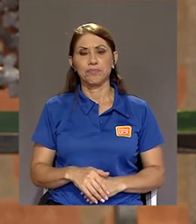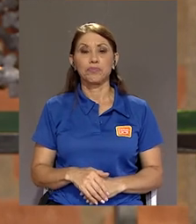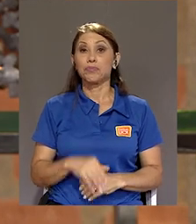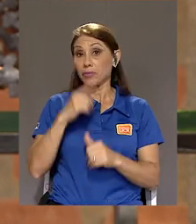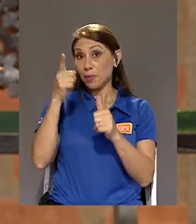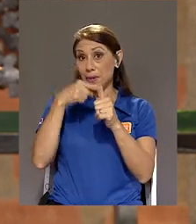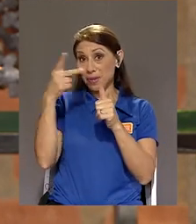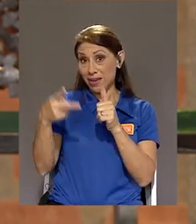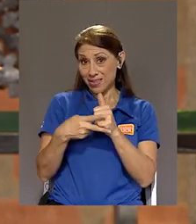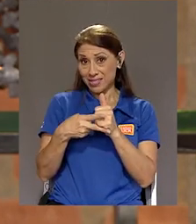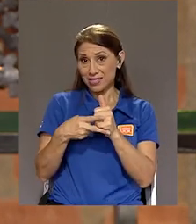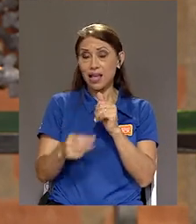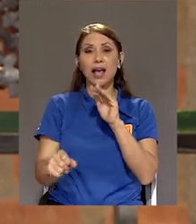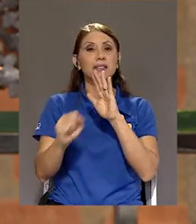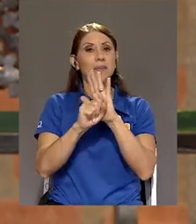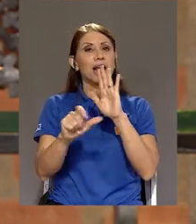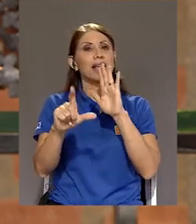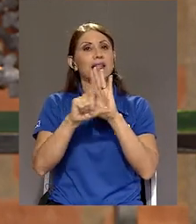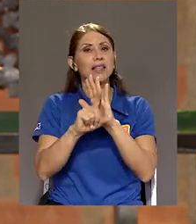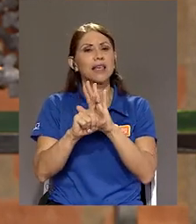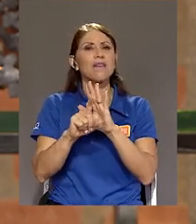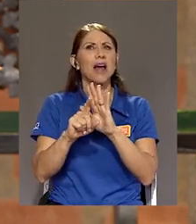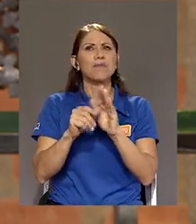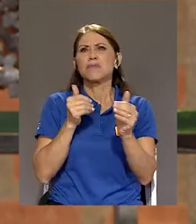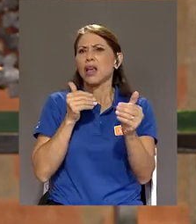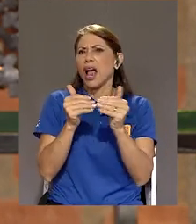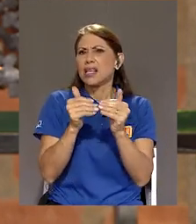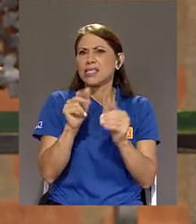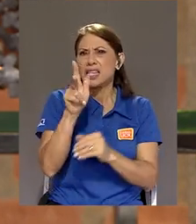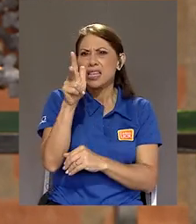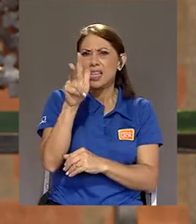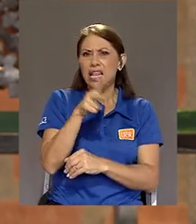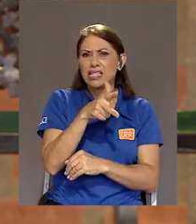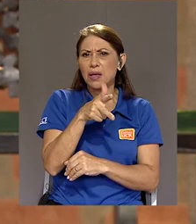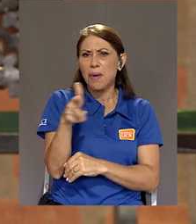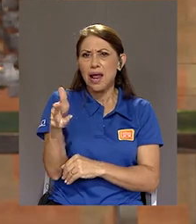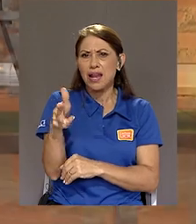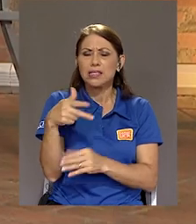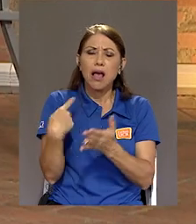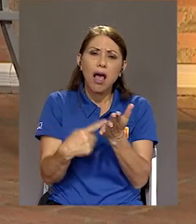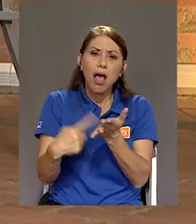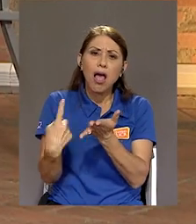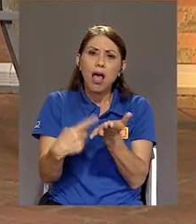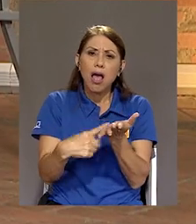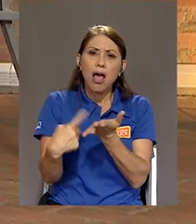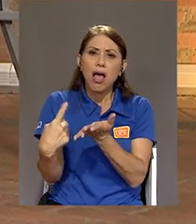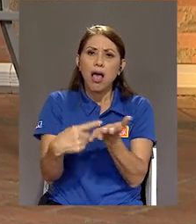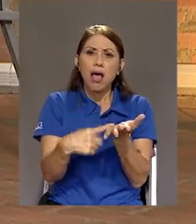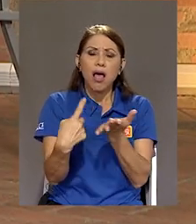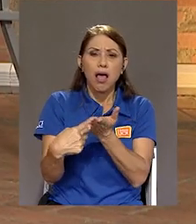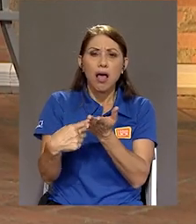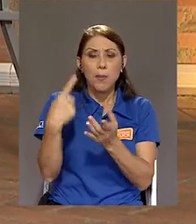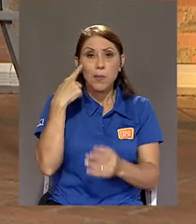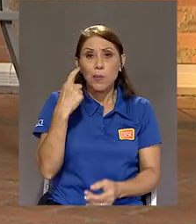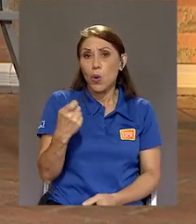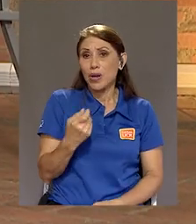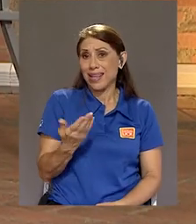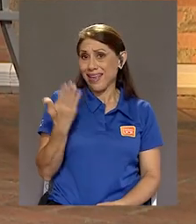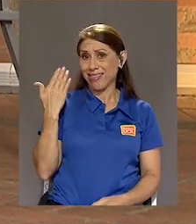Esos, por primera vez, la Asamblea Legislativa discutió durante casi 3 semanas, porque ninguna